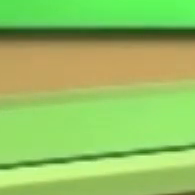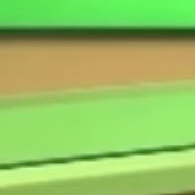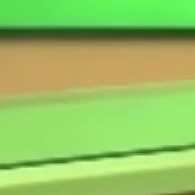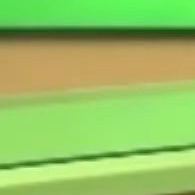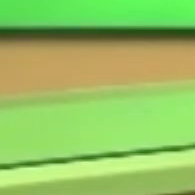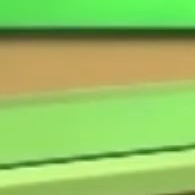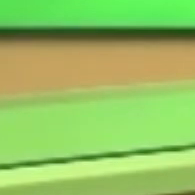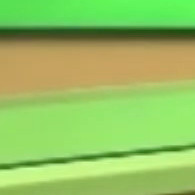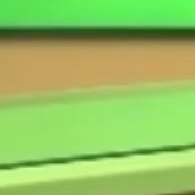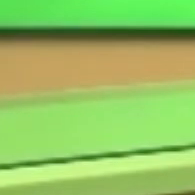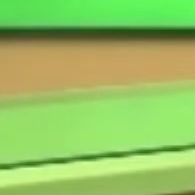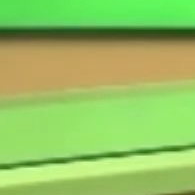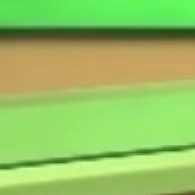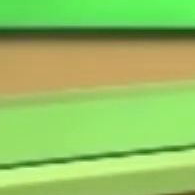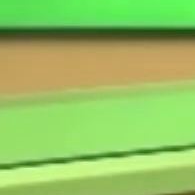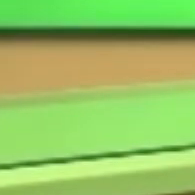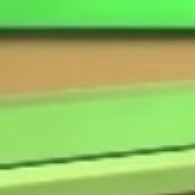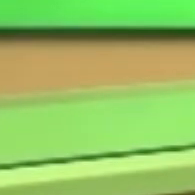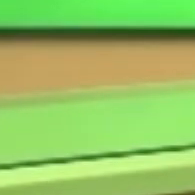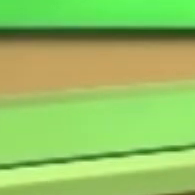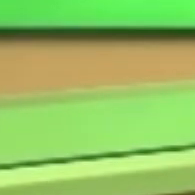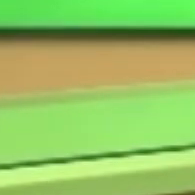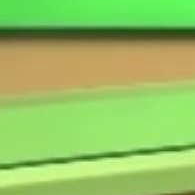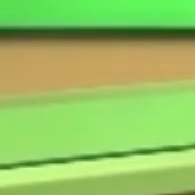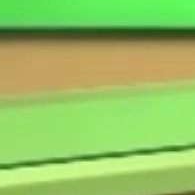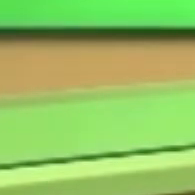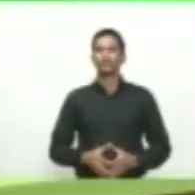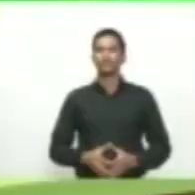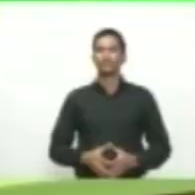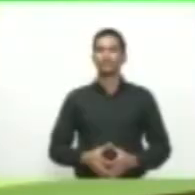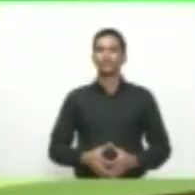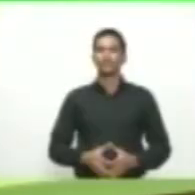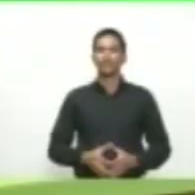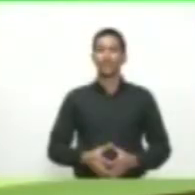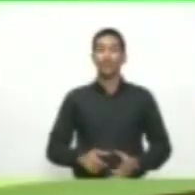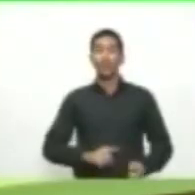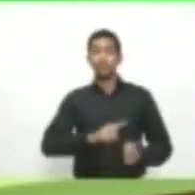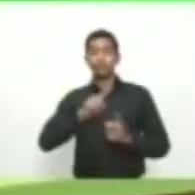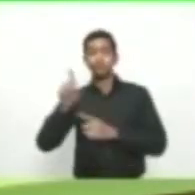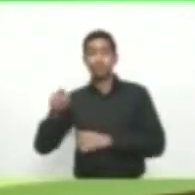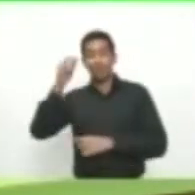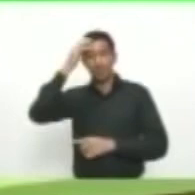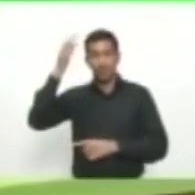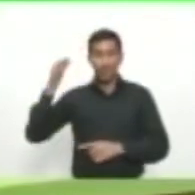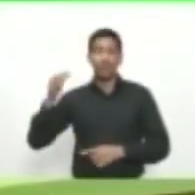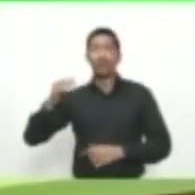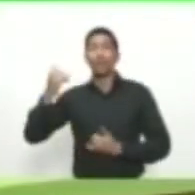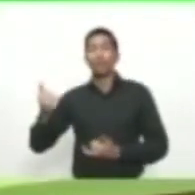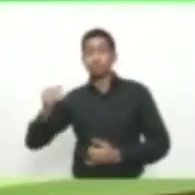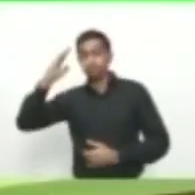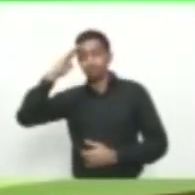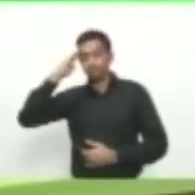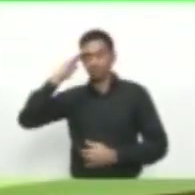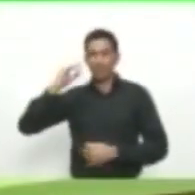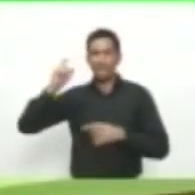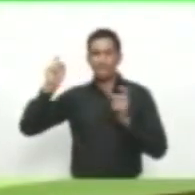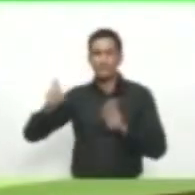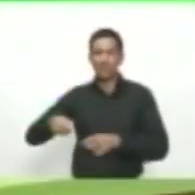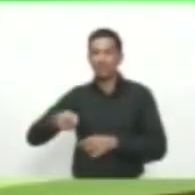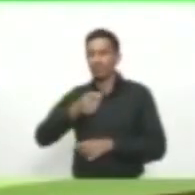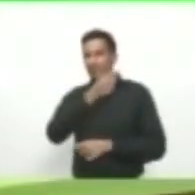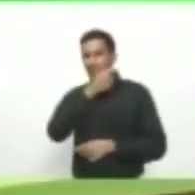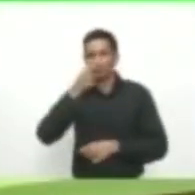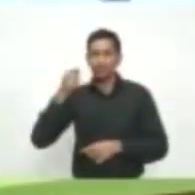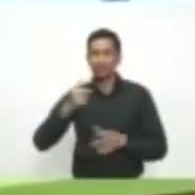mayo. Alcaldía de Barranquilla, capital de vida. Y vamos a Cartagena porque allí la policía antinarcóticos incautó 754 kilos